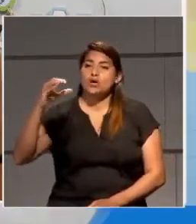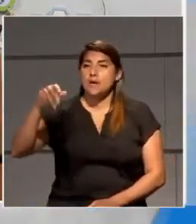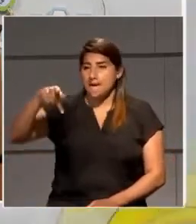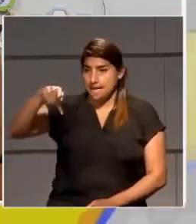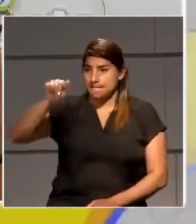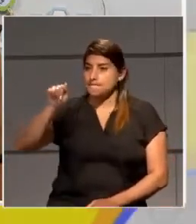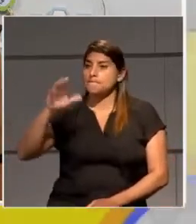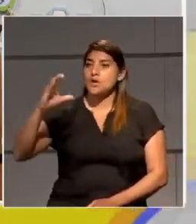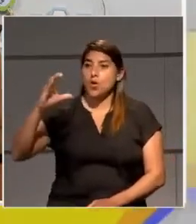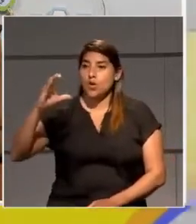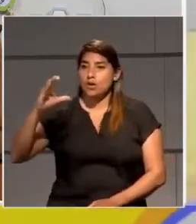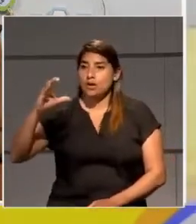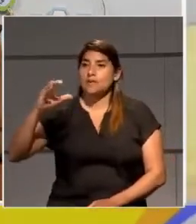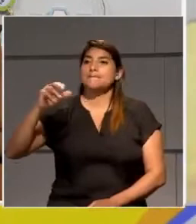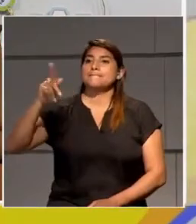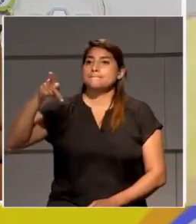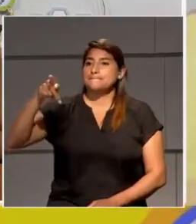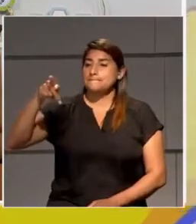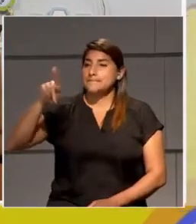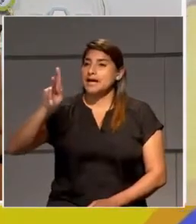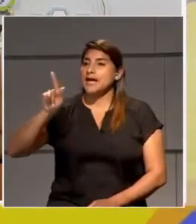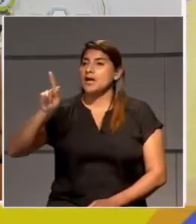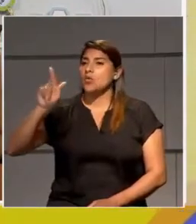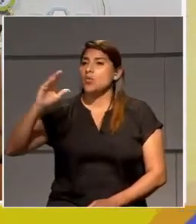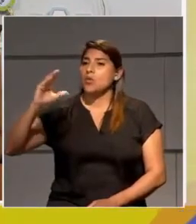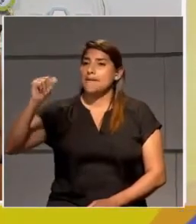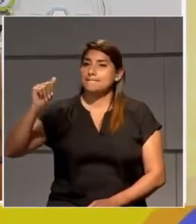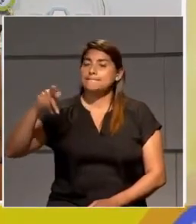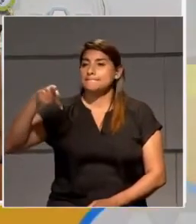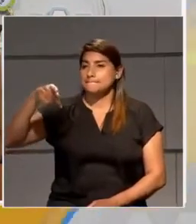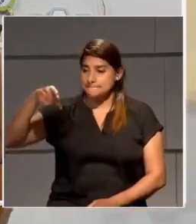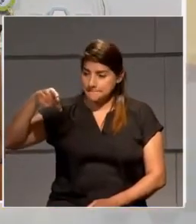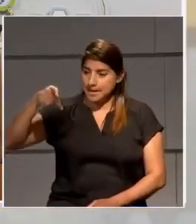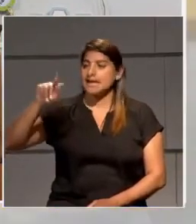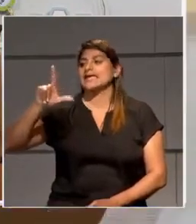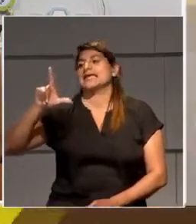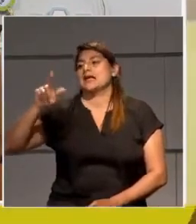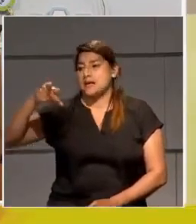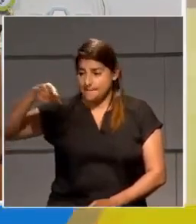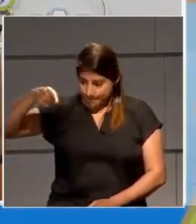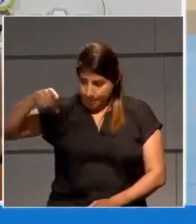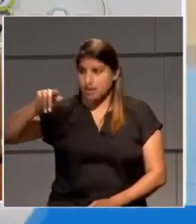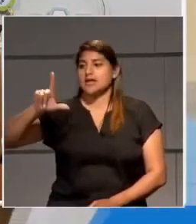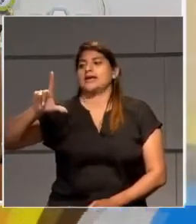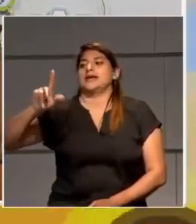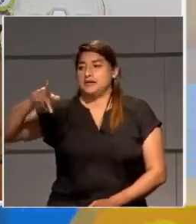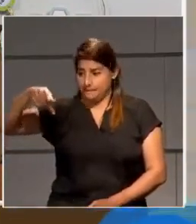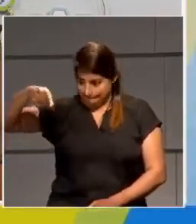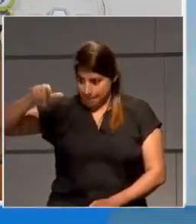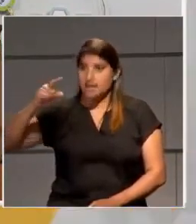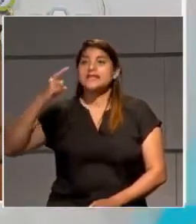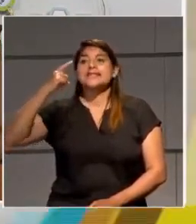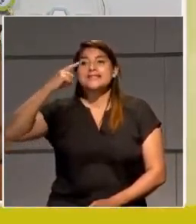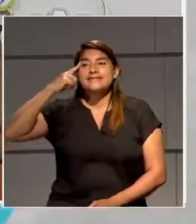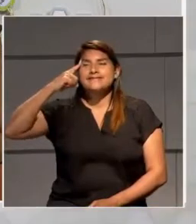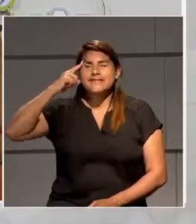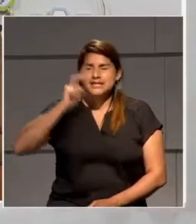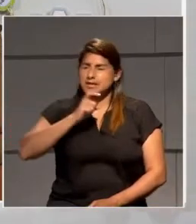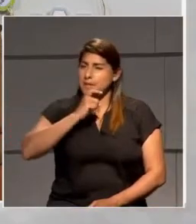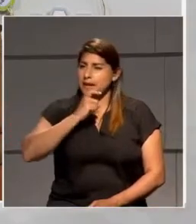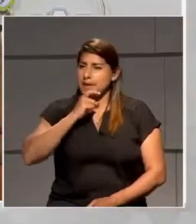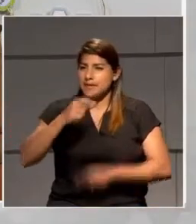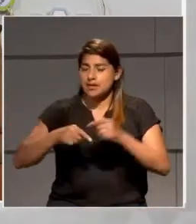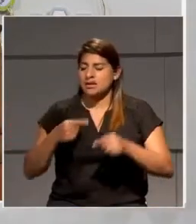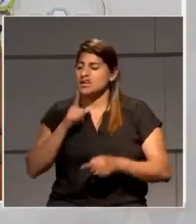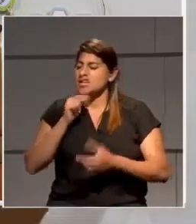Look. Porque P y L juntos es difícil de pensar. Sí, claro. Plu. Uh-huh, me costó. ¿Y quién le